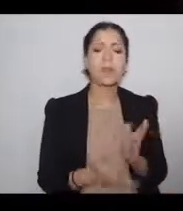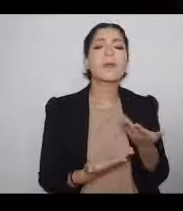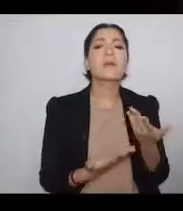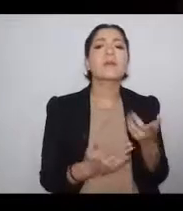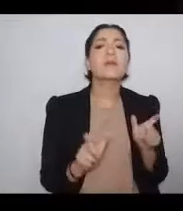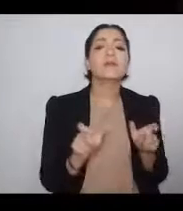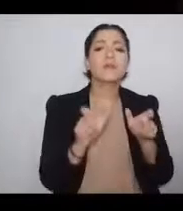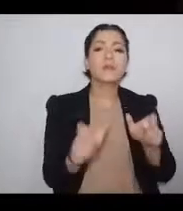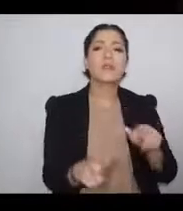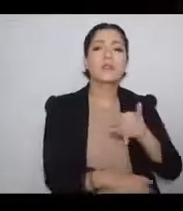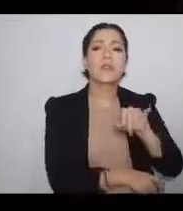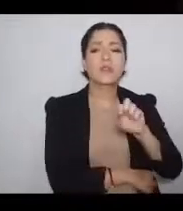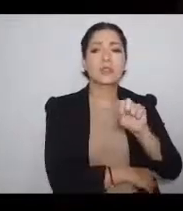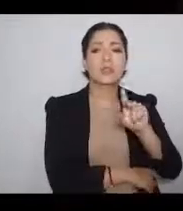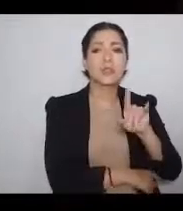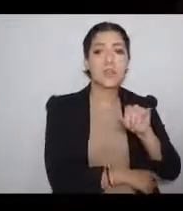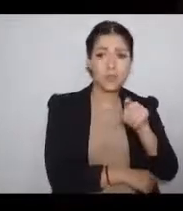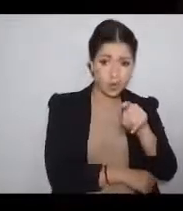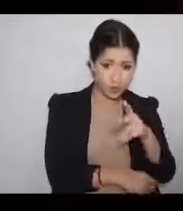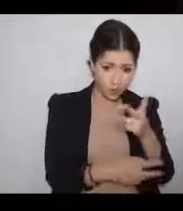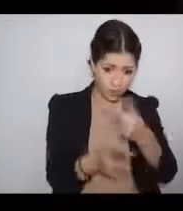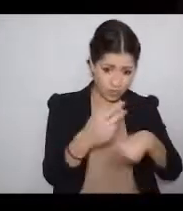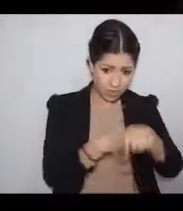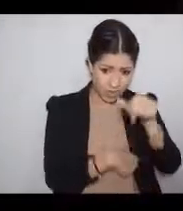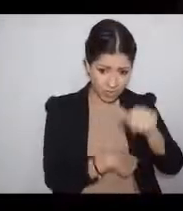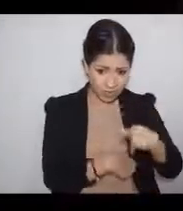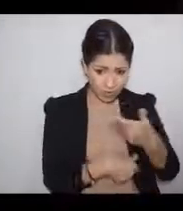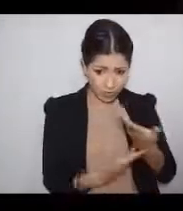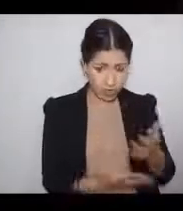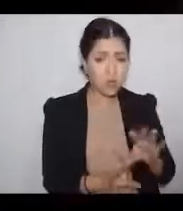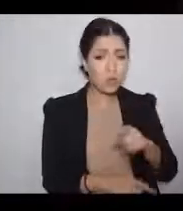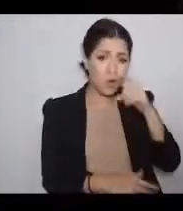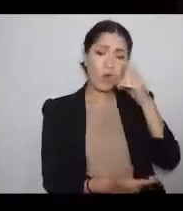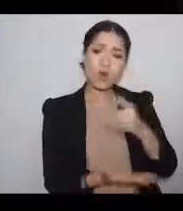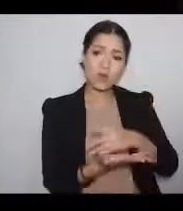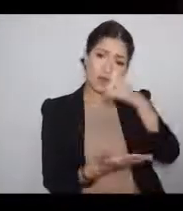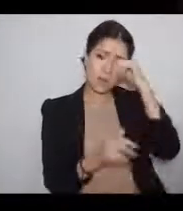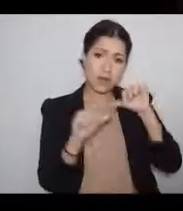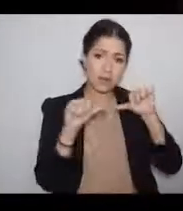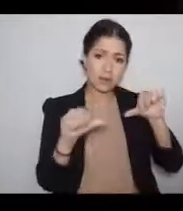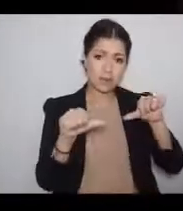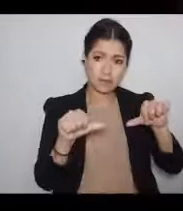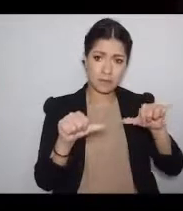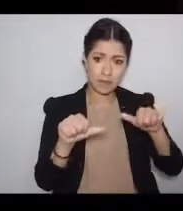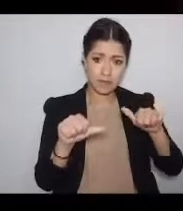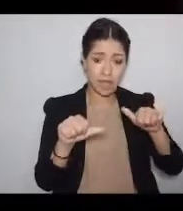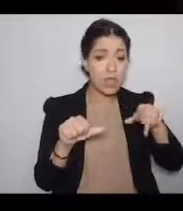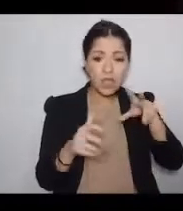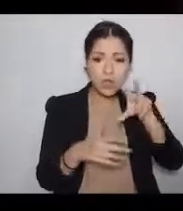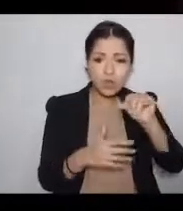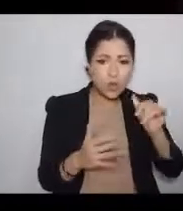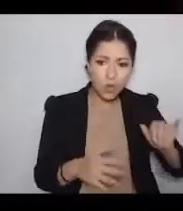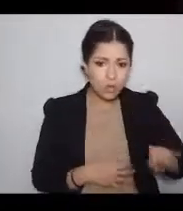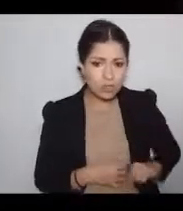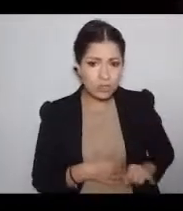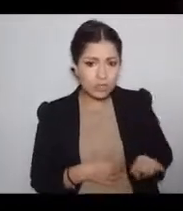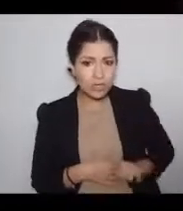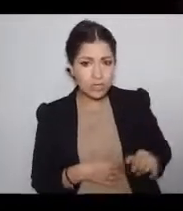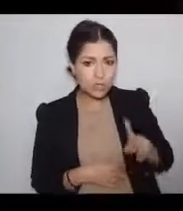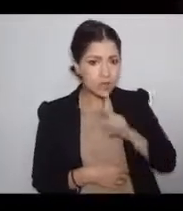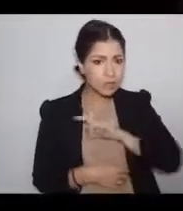mucho tiempo. ¿Quieres decir que estás aquí como refugiado? Y no por interés en mis observaciones. Detesto la